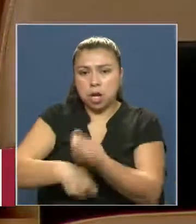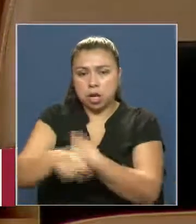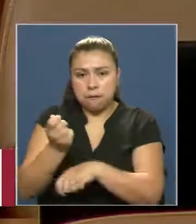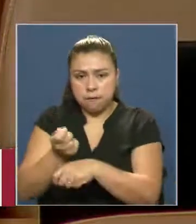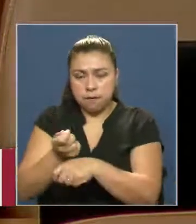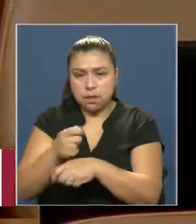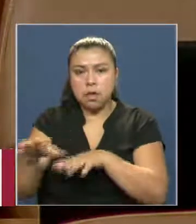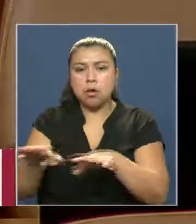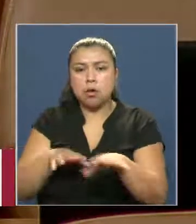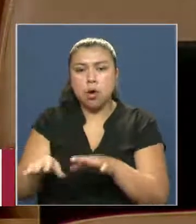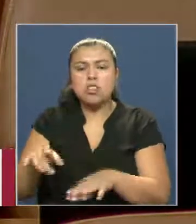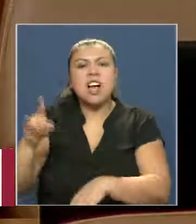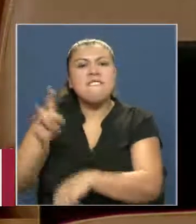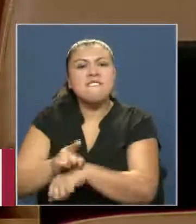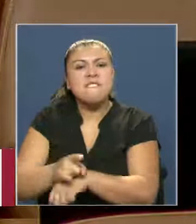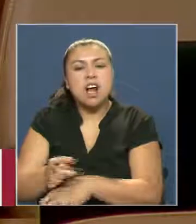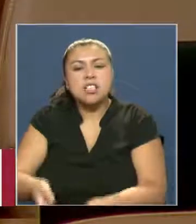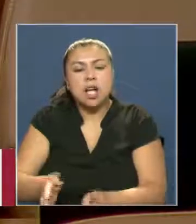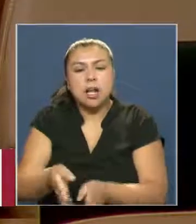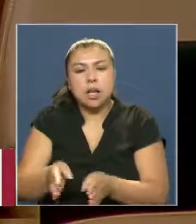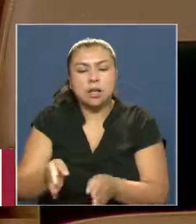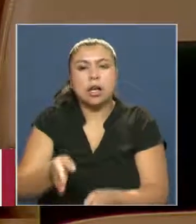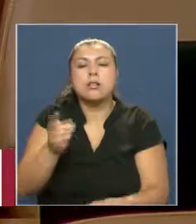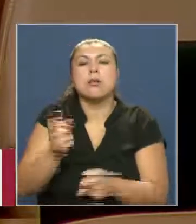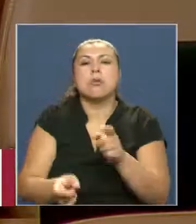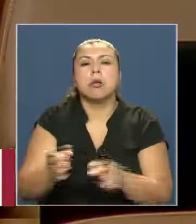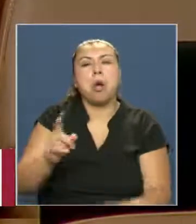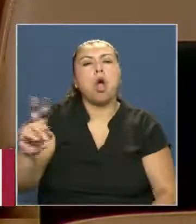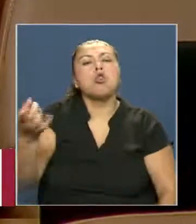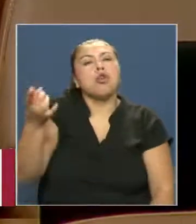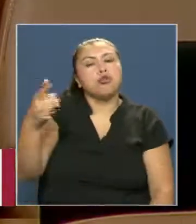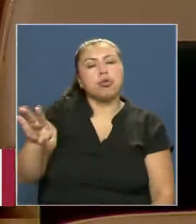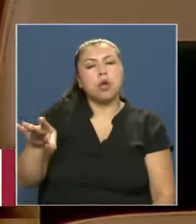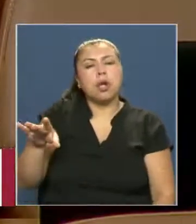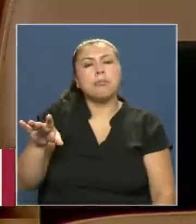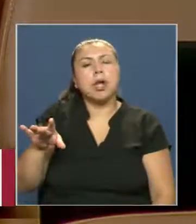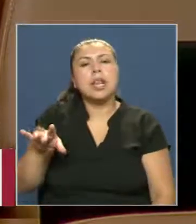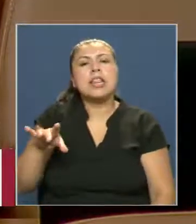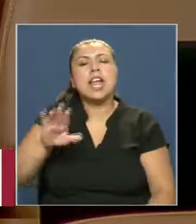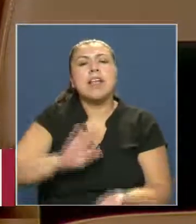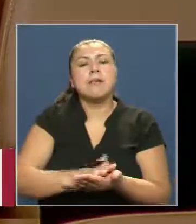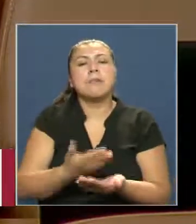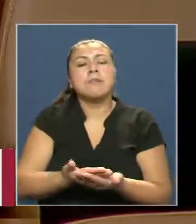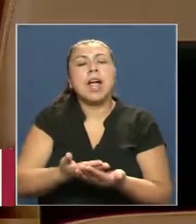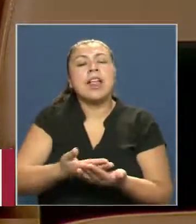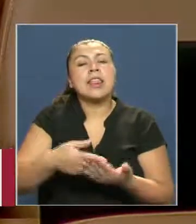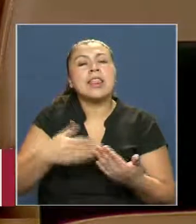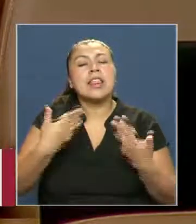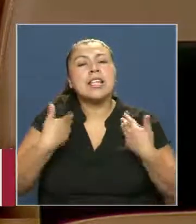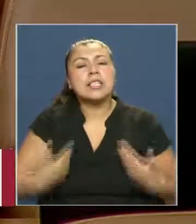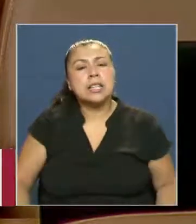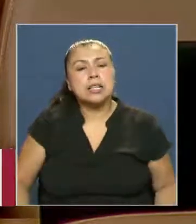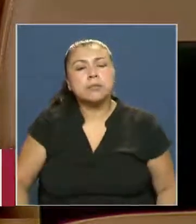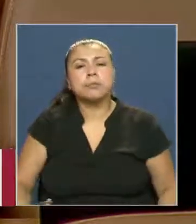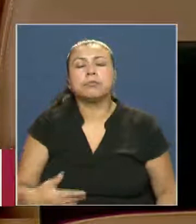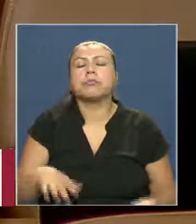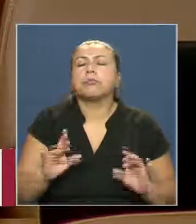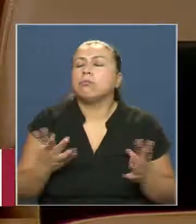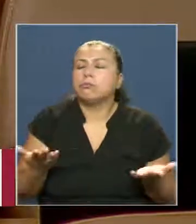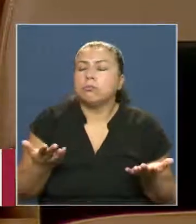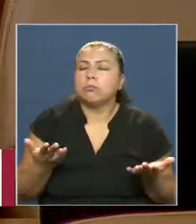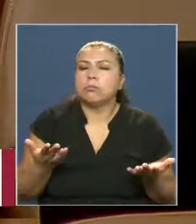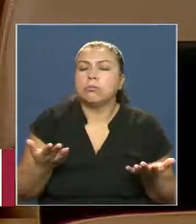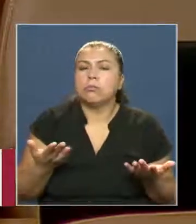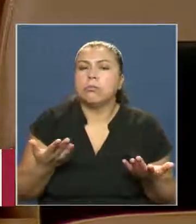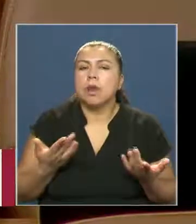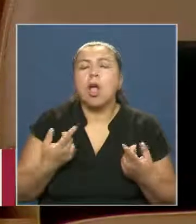falsificados. Y también para aquellos que en caso no solamente de alerta sanitaria, sino para aquellas personas que lo hacen en caso, por ejemplo, de